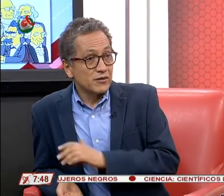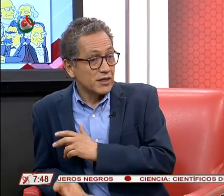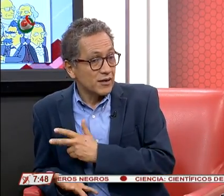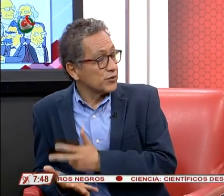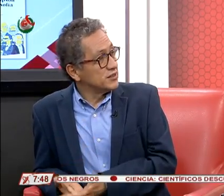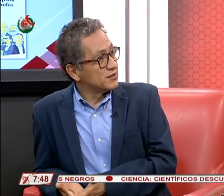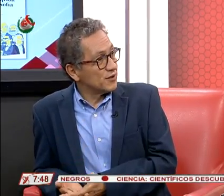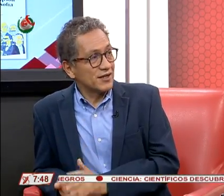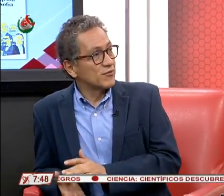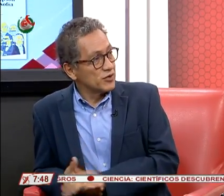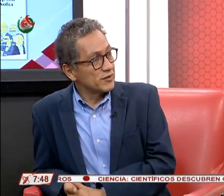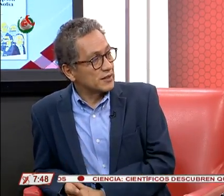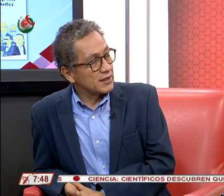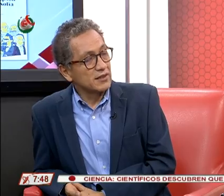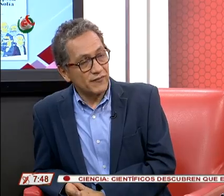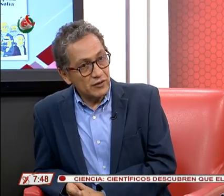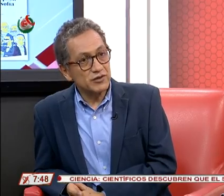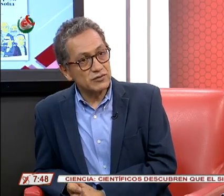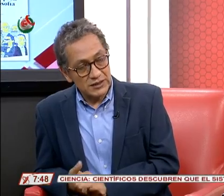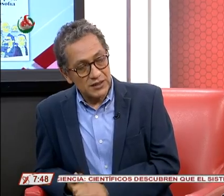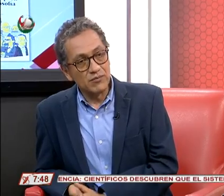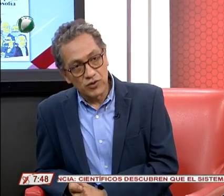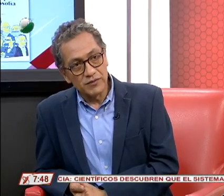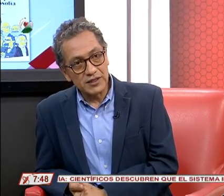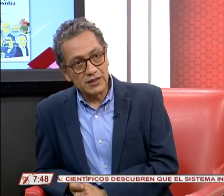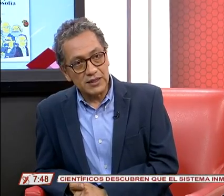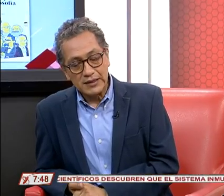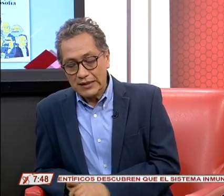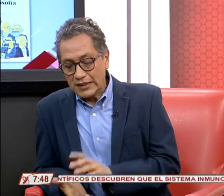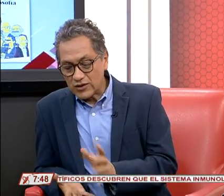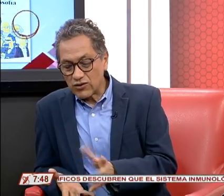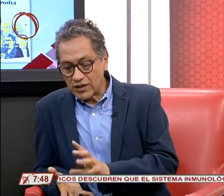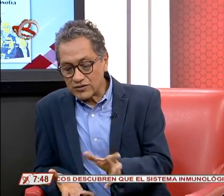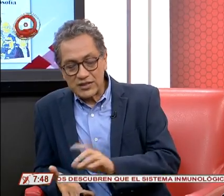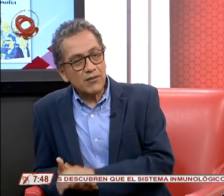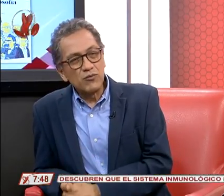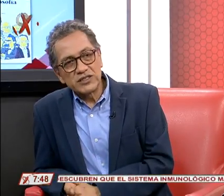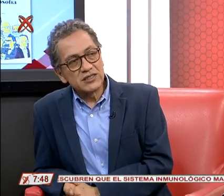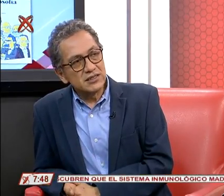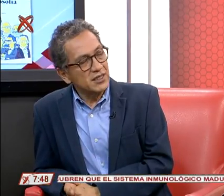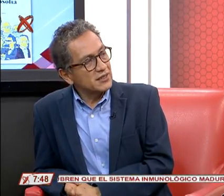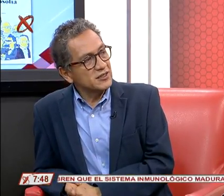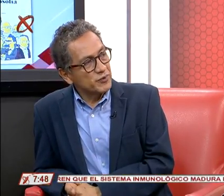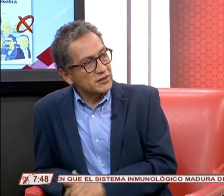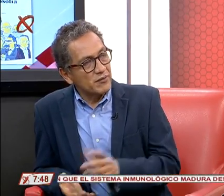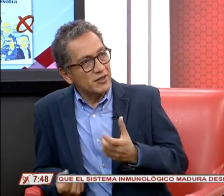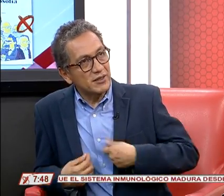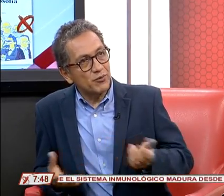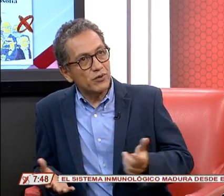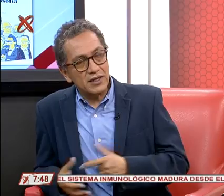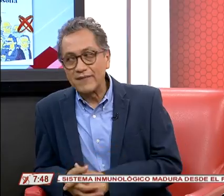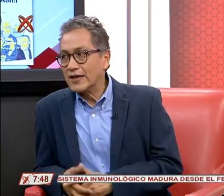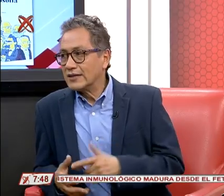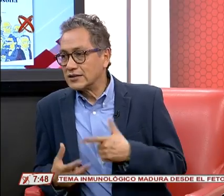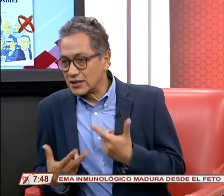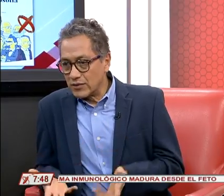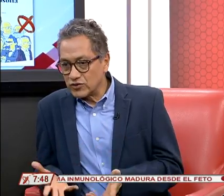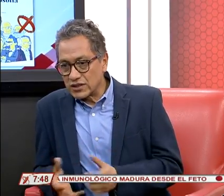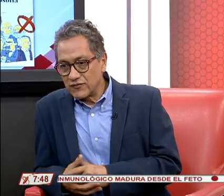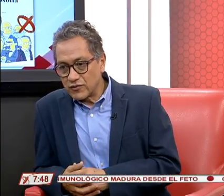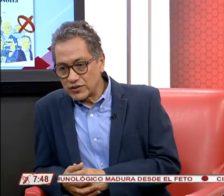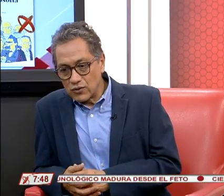y me dijo que era buenísima, que era muy divertida, y en efecto es una serie muy divertida que yo creo que nos da muchas enseñanzas, precisamente porque